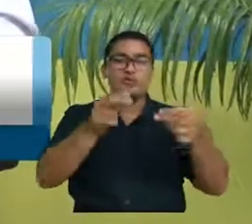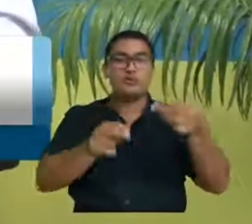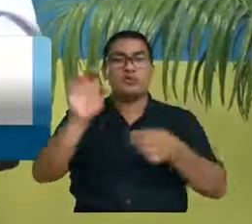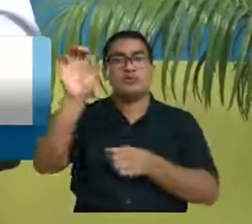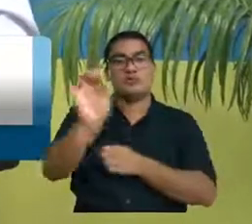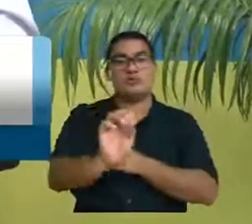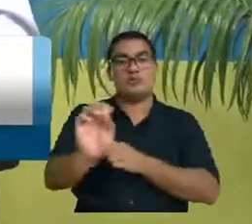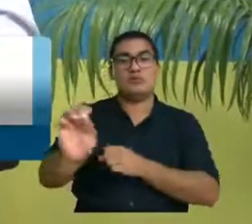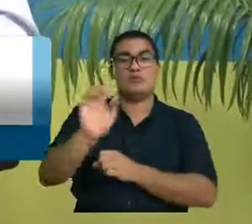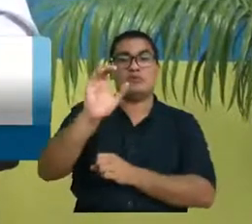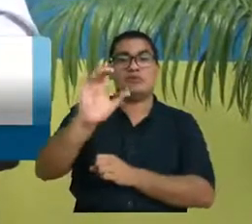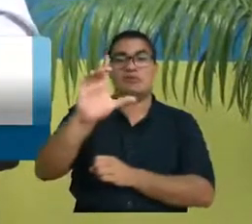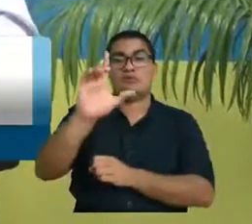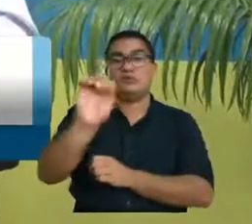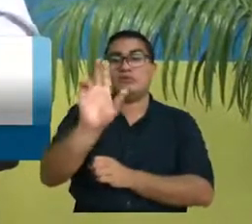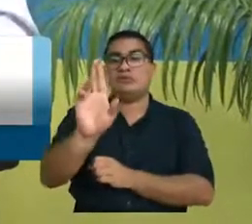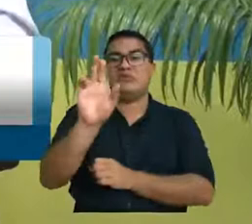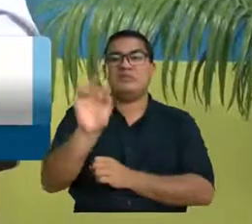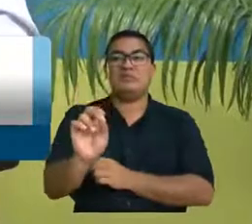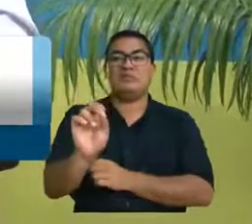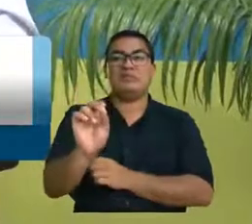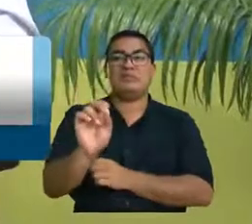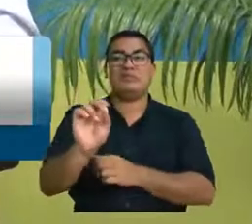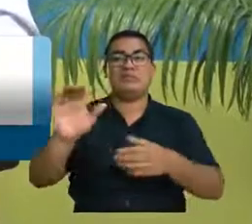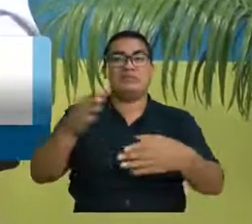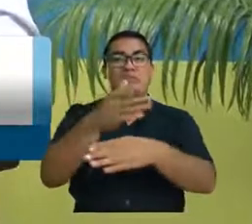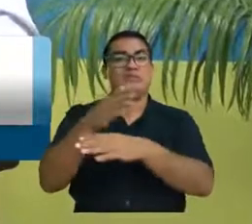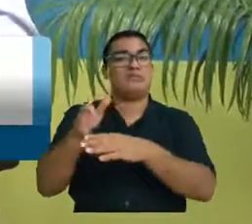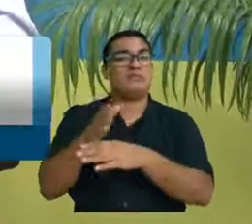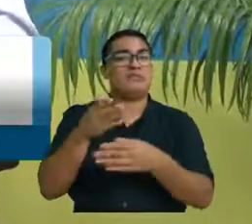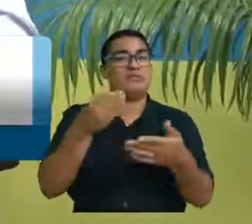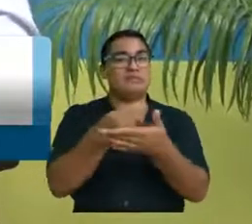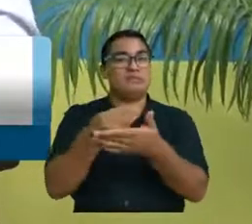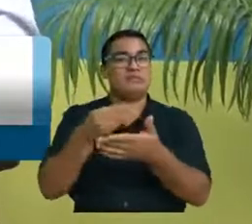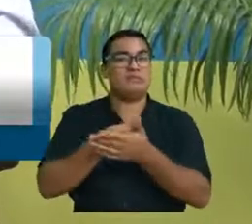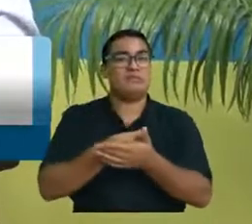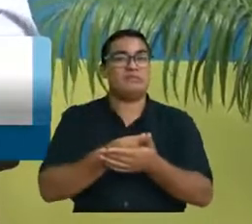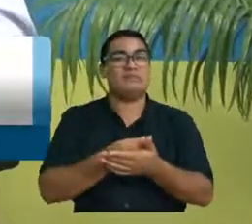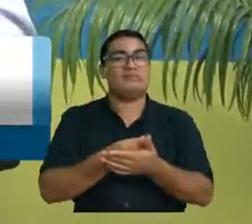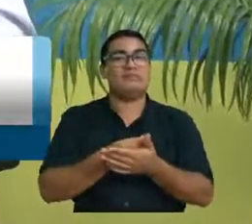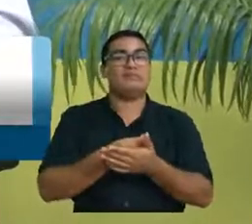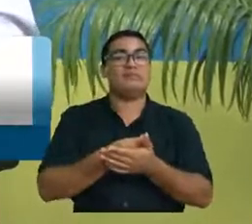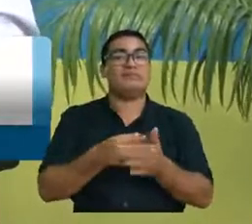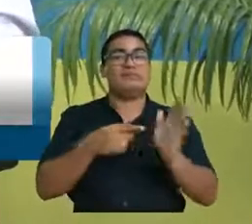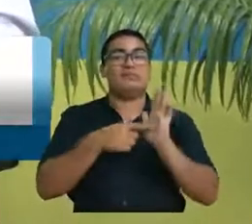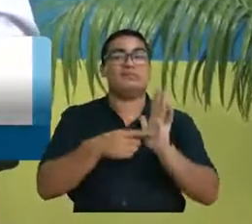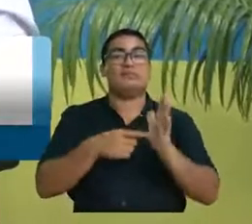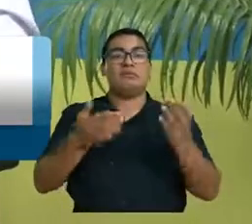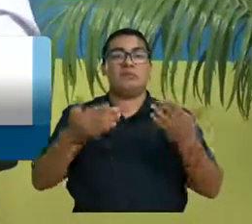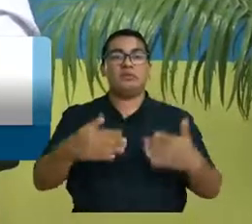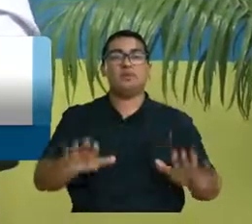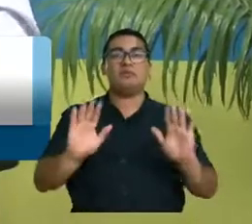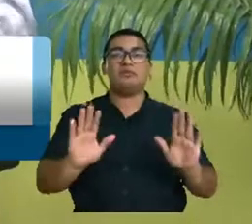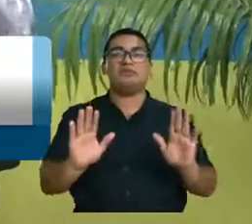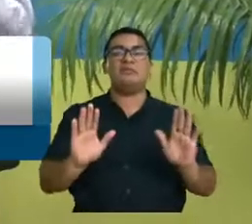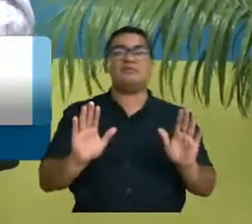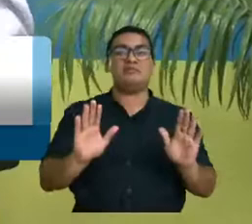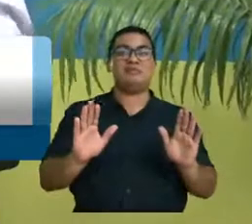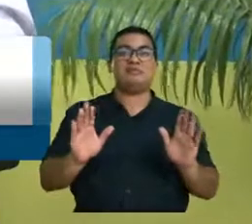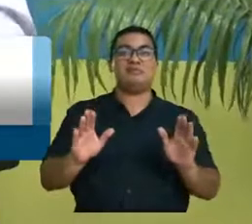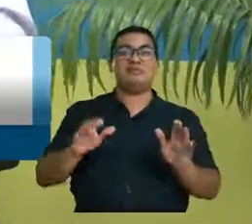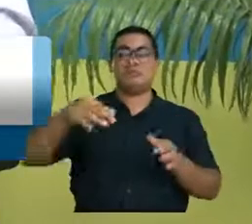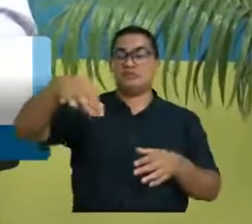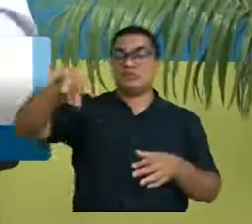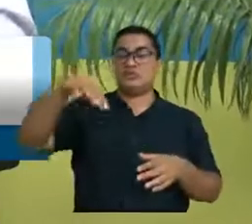porcentaje contiene de cloro cada presentación de la que nosotros compramos. Comúnmente nosotros compramos las